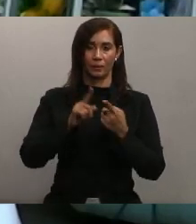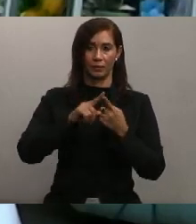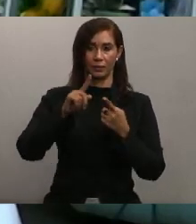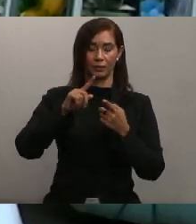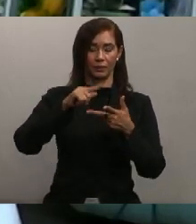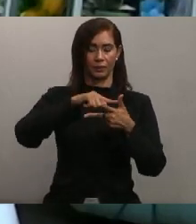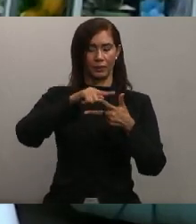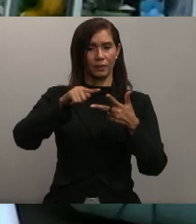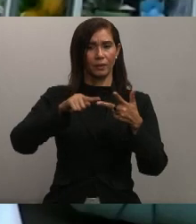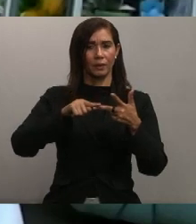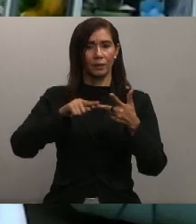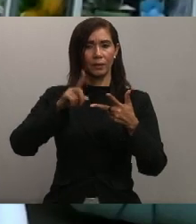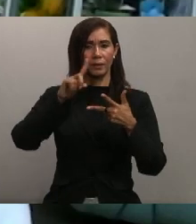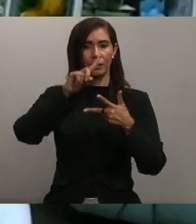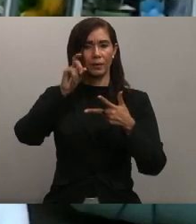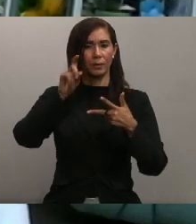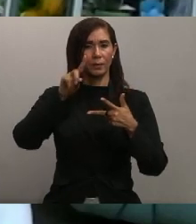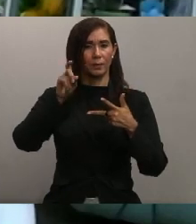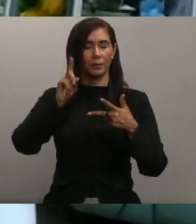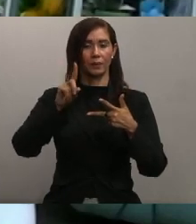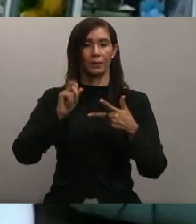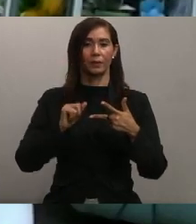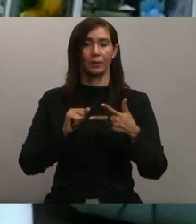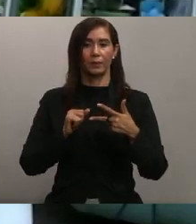varias inquietudes que me gustaría compartir con usted.